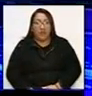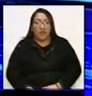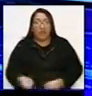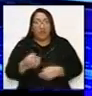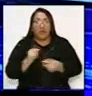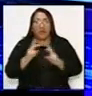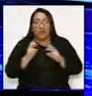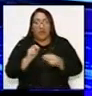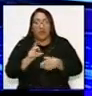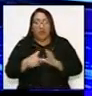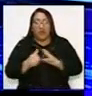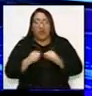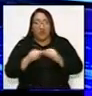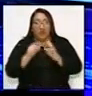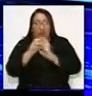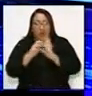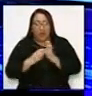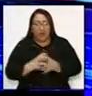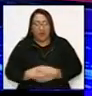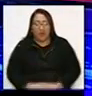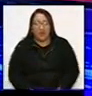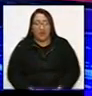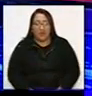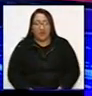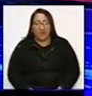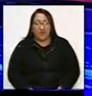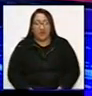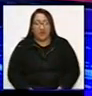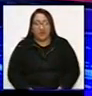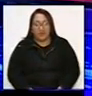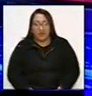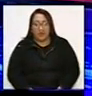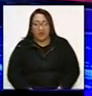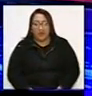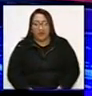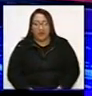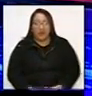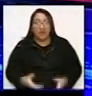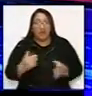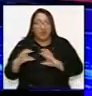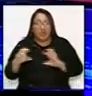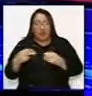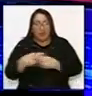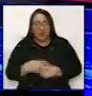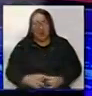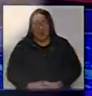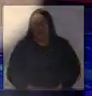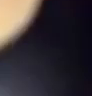nosotros a continuar con nuestra programación, con agenda parlamentaria. Vamos a hacer una pausa.